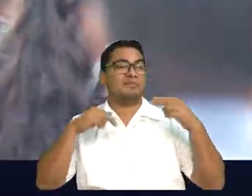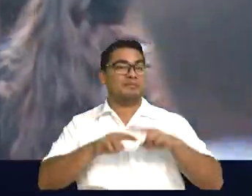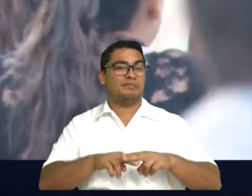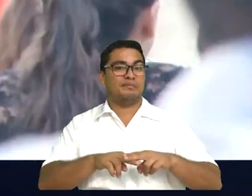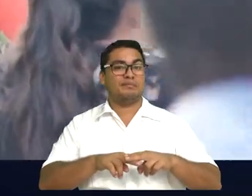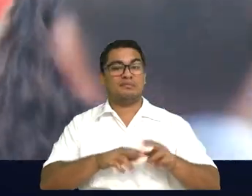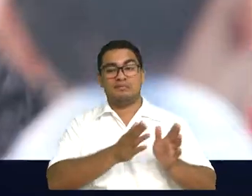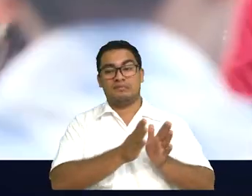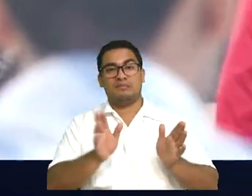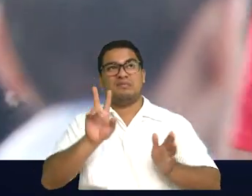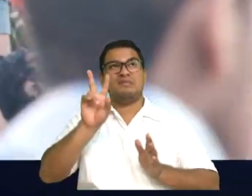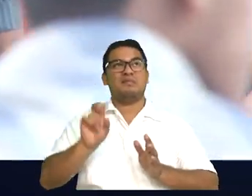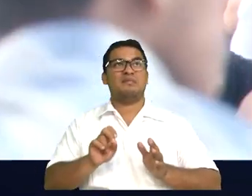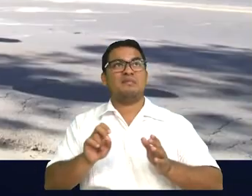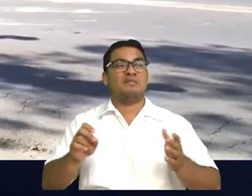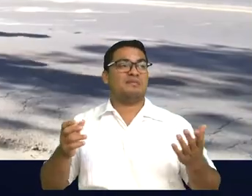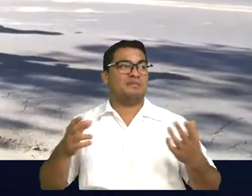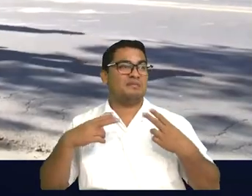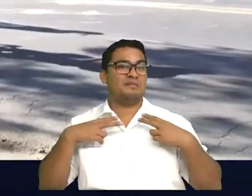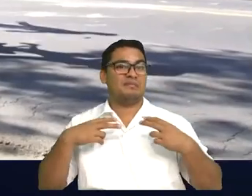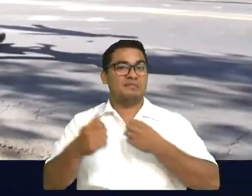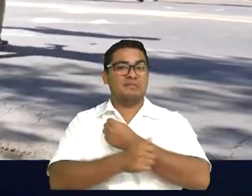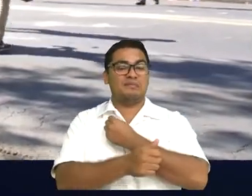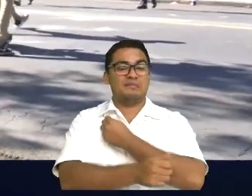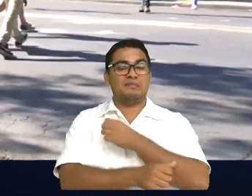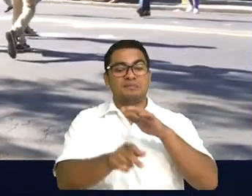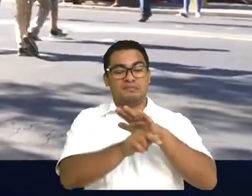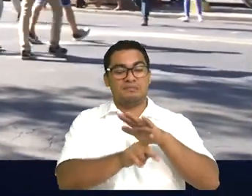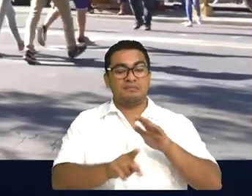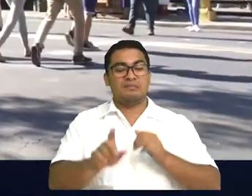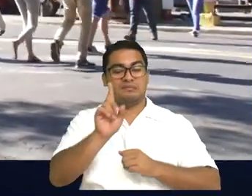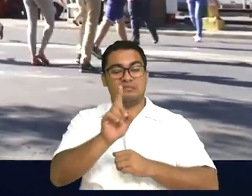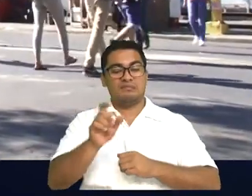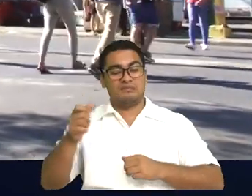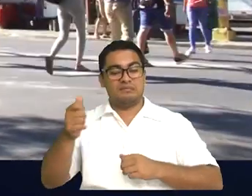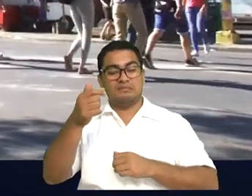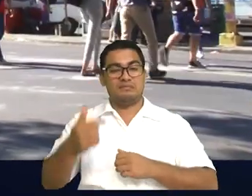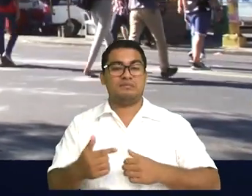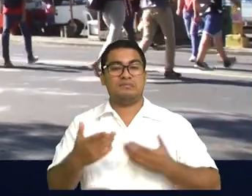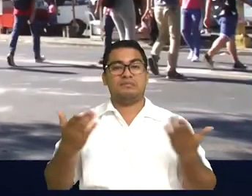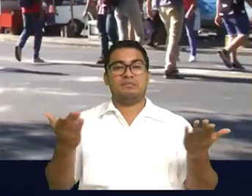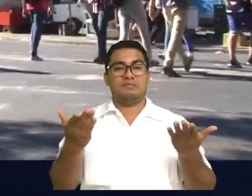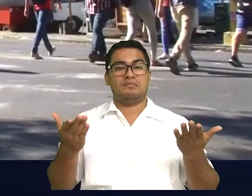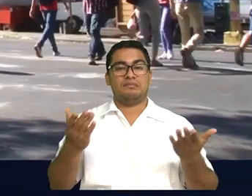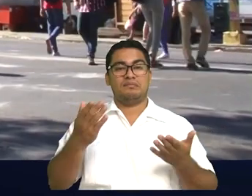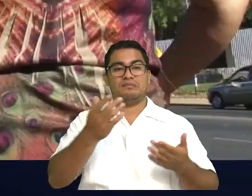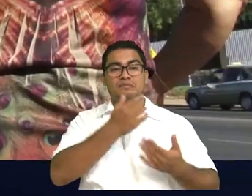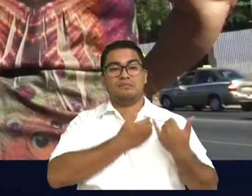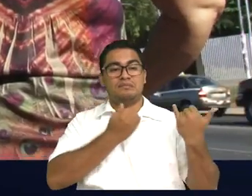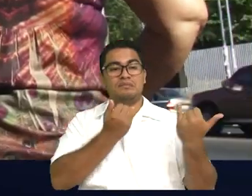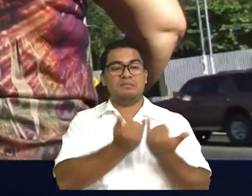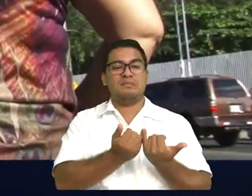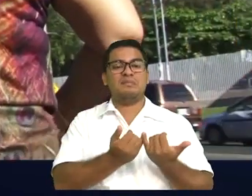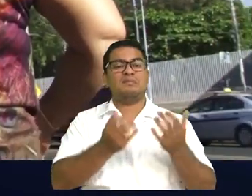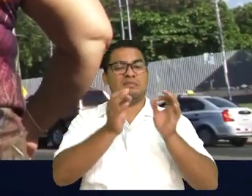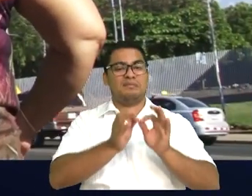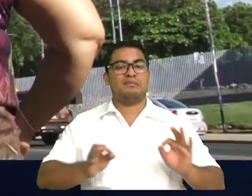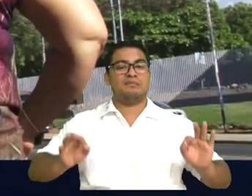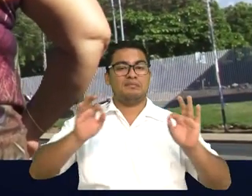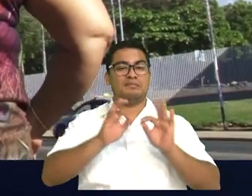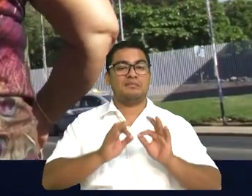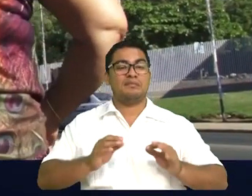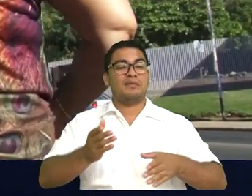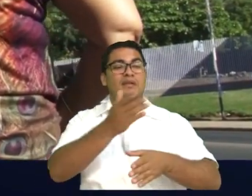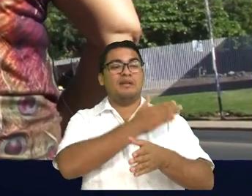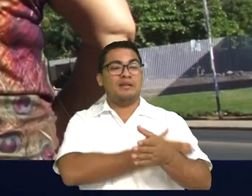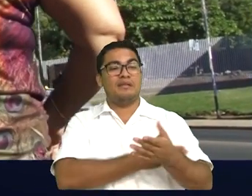y al 20 de abril para los estudiantes de preescolar, primaria y secundaria. Esto sin descuidar todas las medidas de prevención dictadas